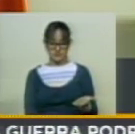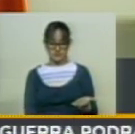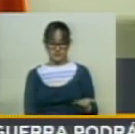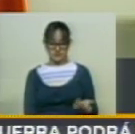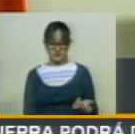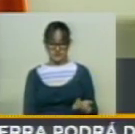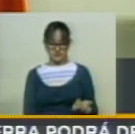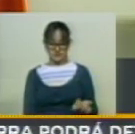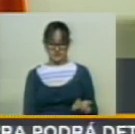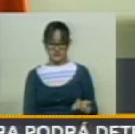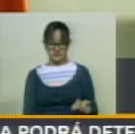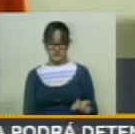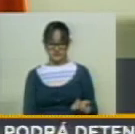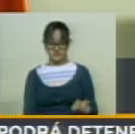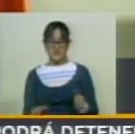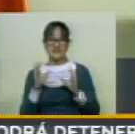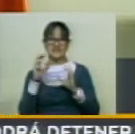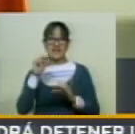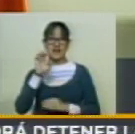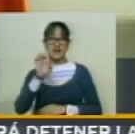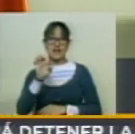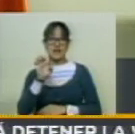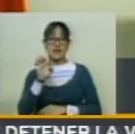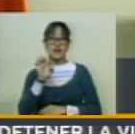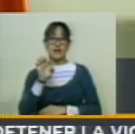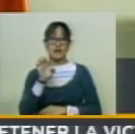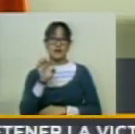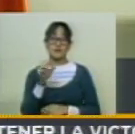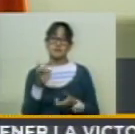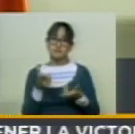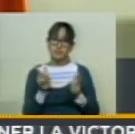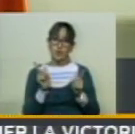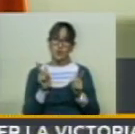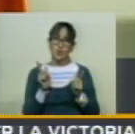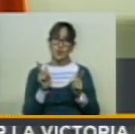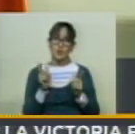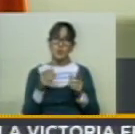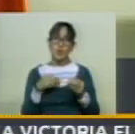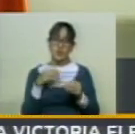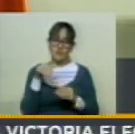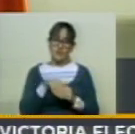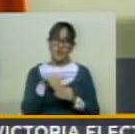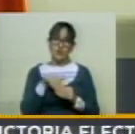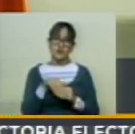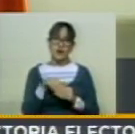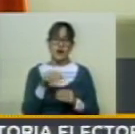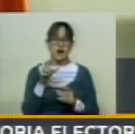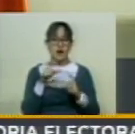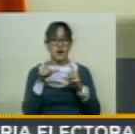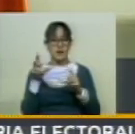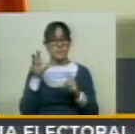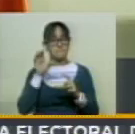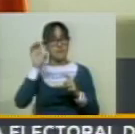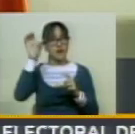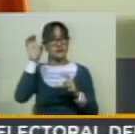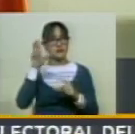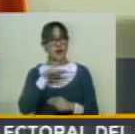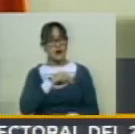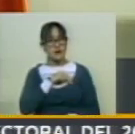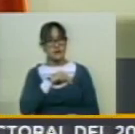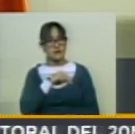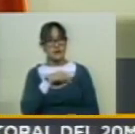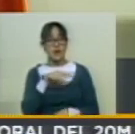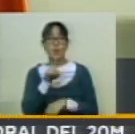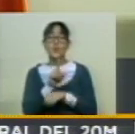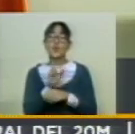que ahora el Consejo Nacional Electoral permite que se pueda votar con el carnet de la patria. El